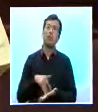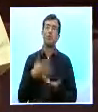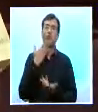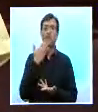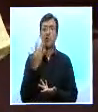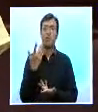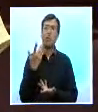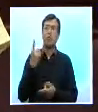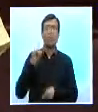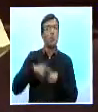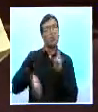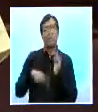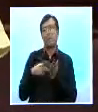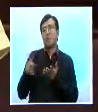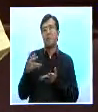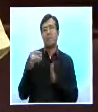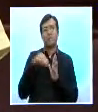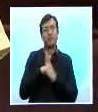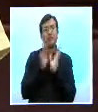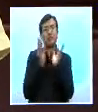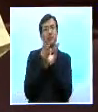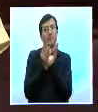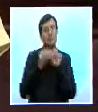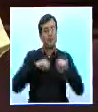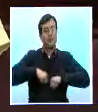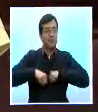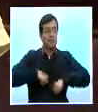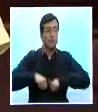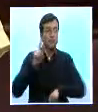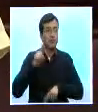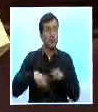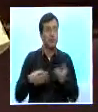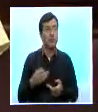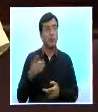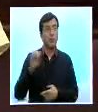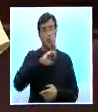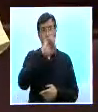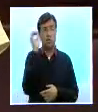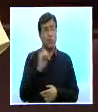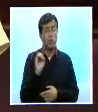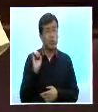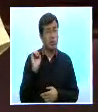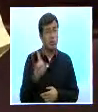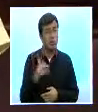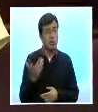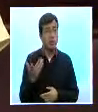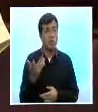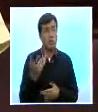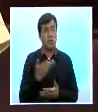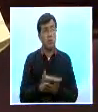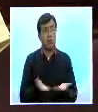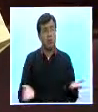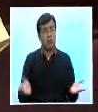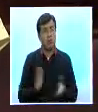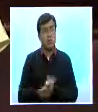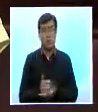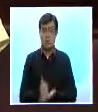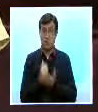inutilidad de los señores del banco nacional del momento a tasa muchas escoltas situaciones que no nos